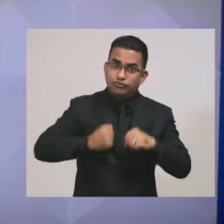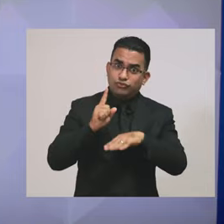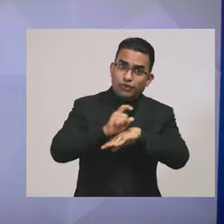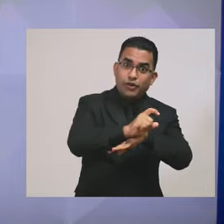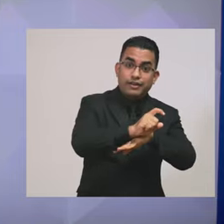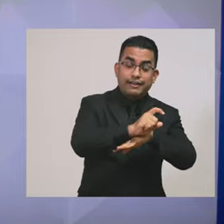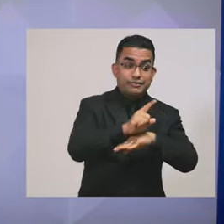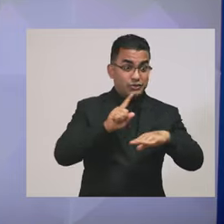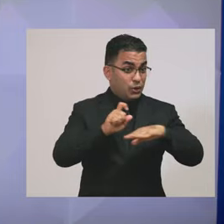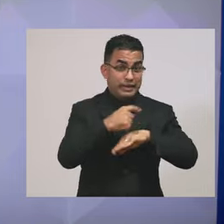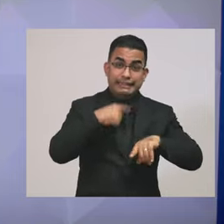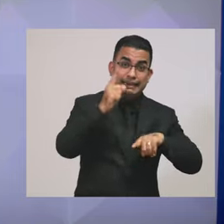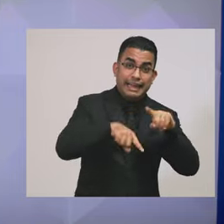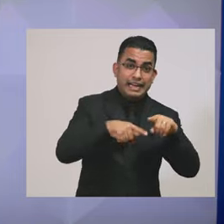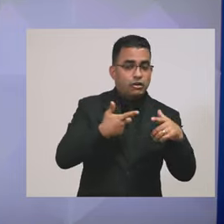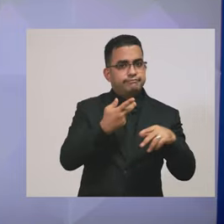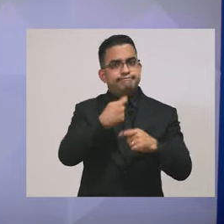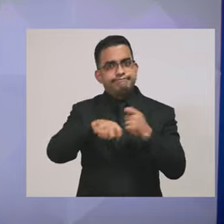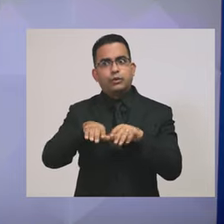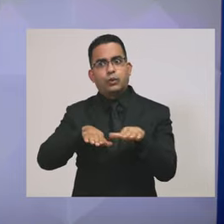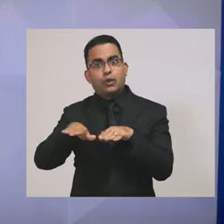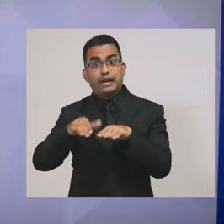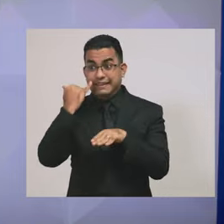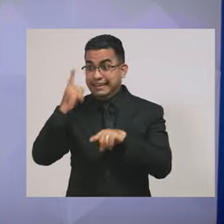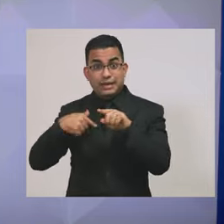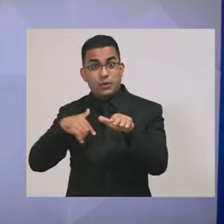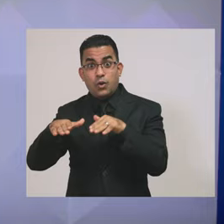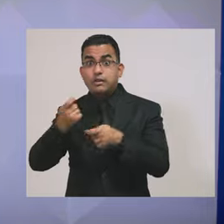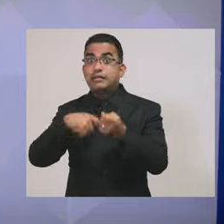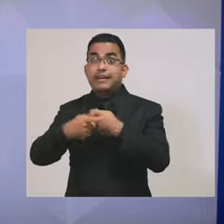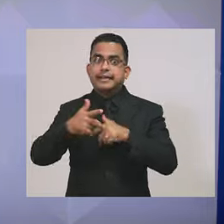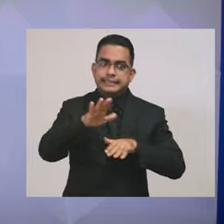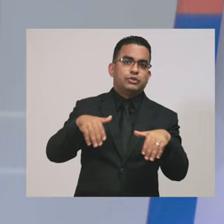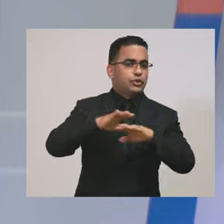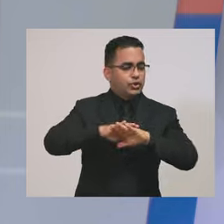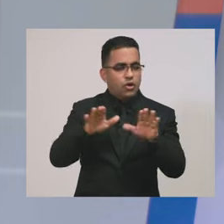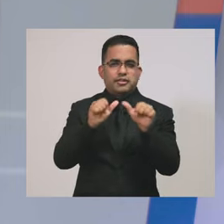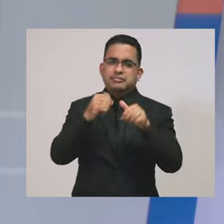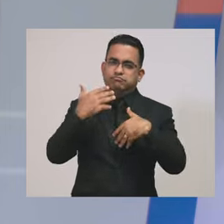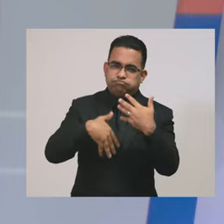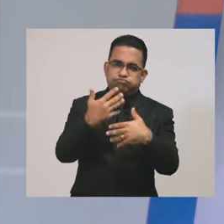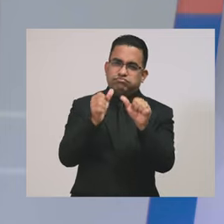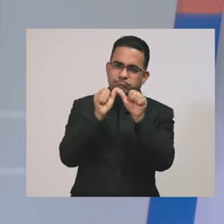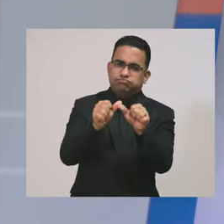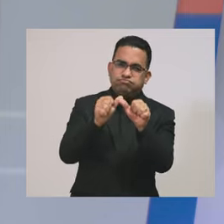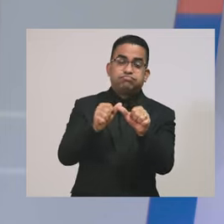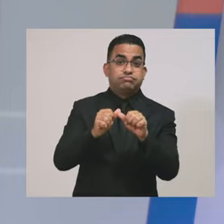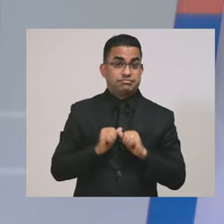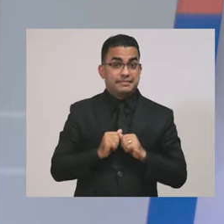si no puedes correr camina si no puedes caminar gatea pero hagas lo que hagas